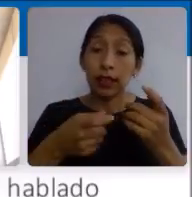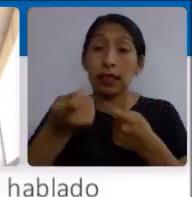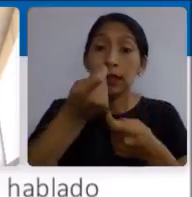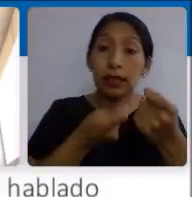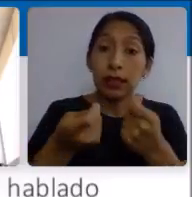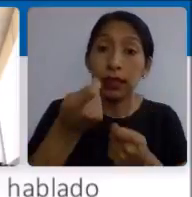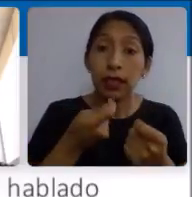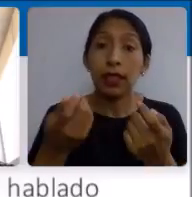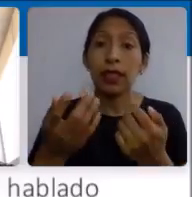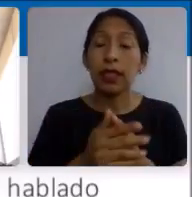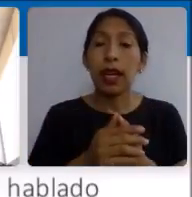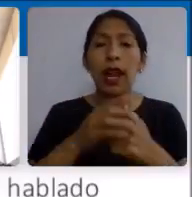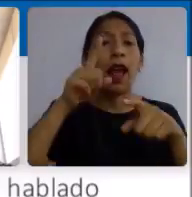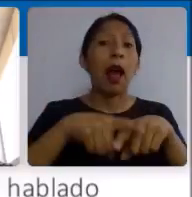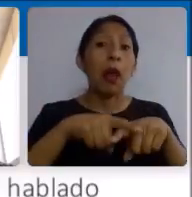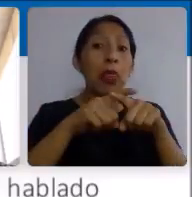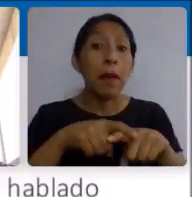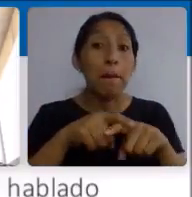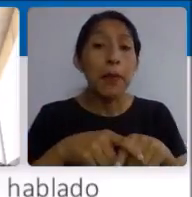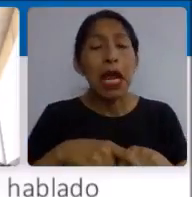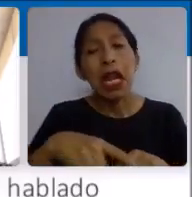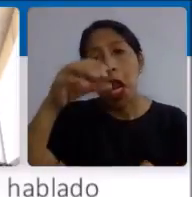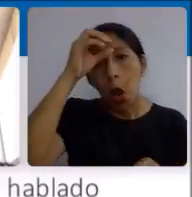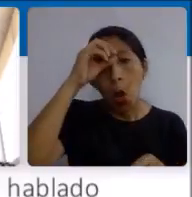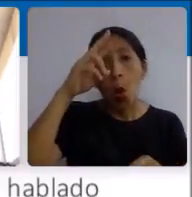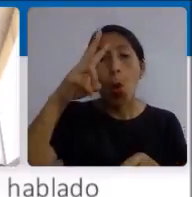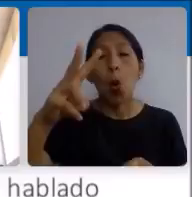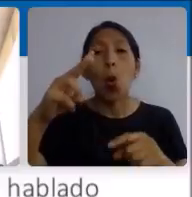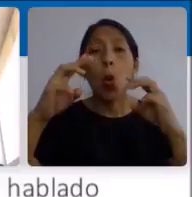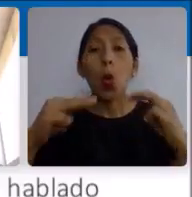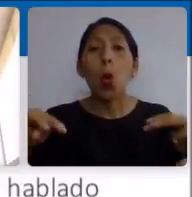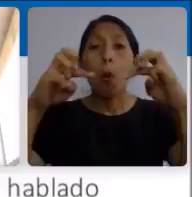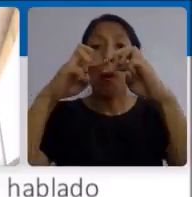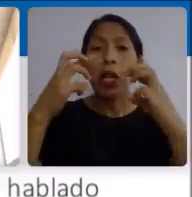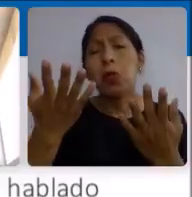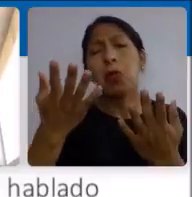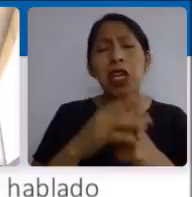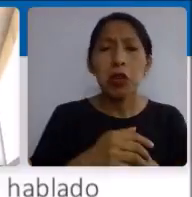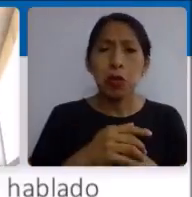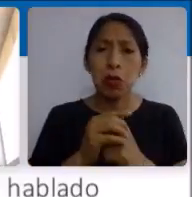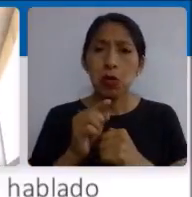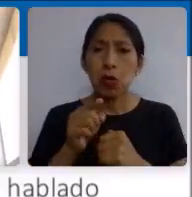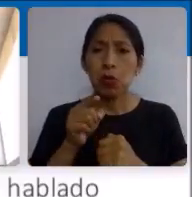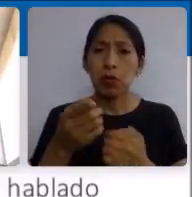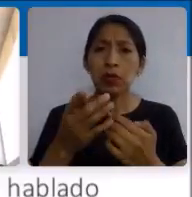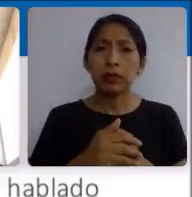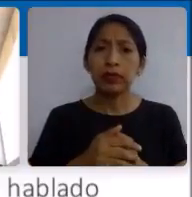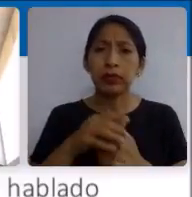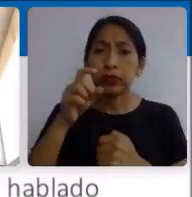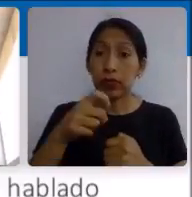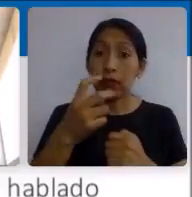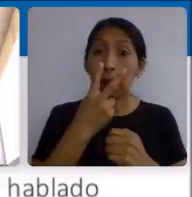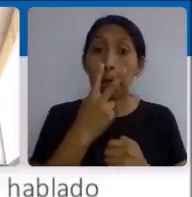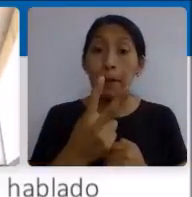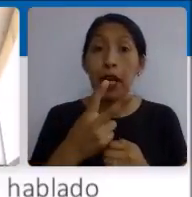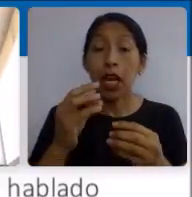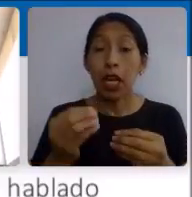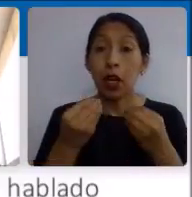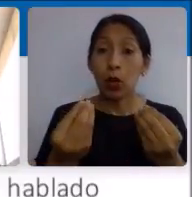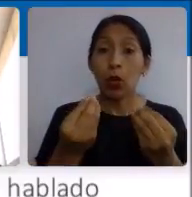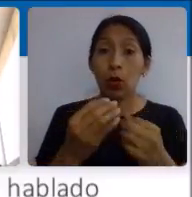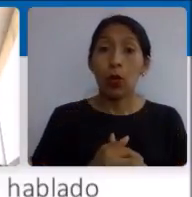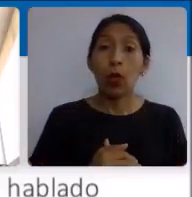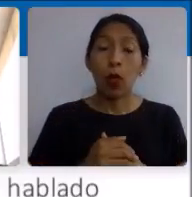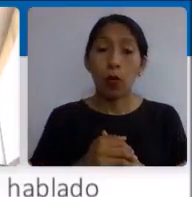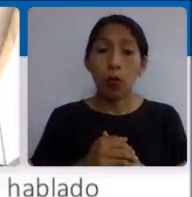decir de que vendes Cusco, Machu Picchu, porque eso lo hace todo el mundo, ¿no? Uno tiene que ver la manera de cómo se diferencia